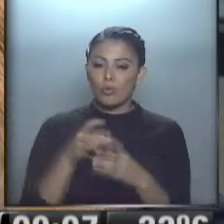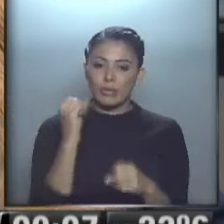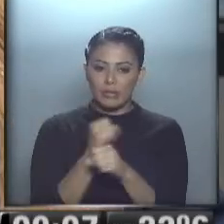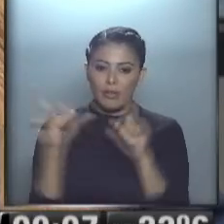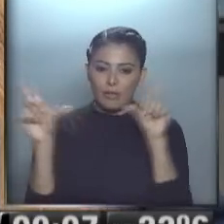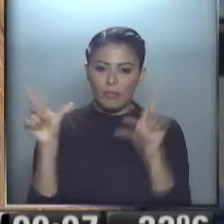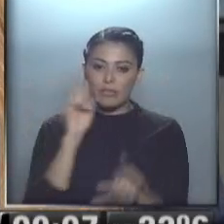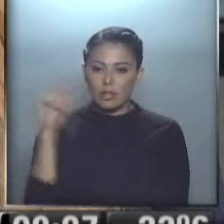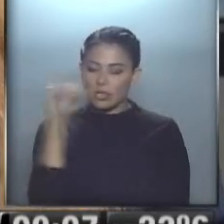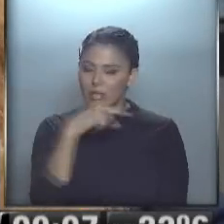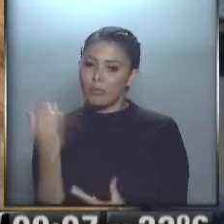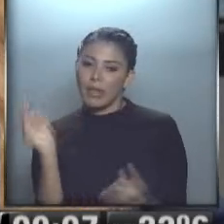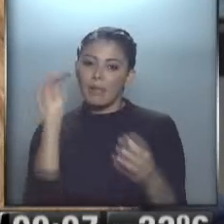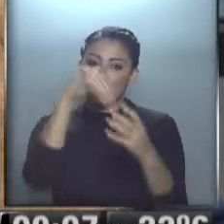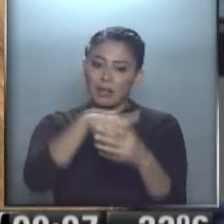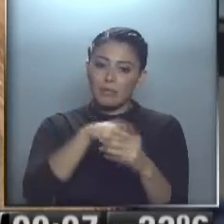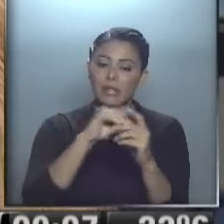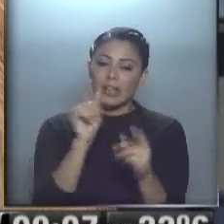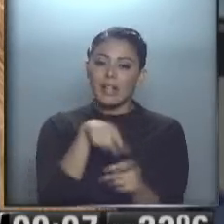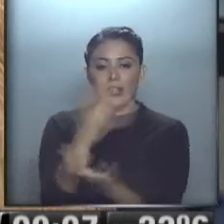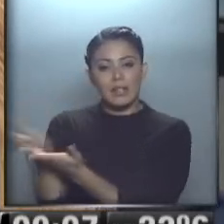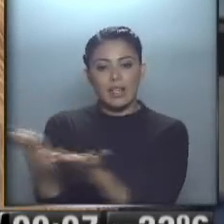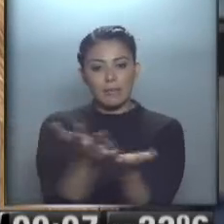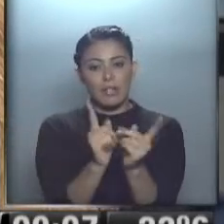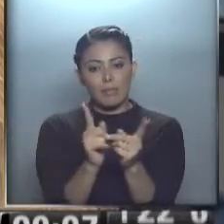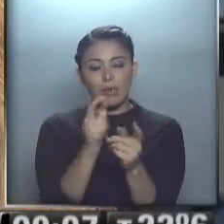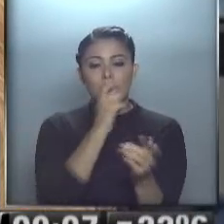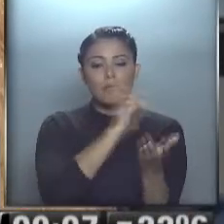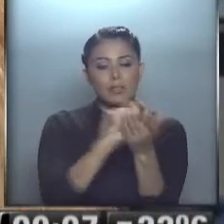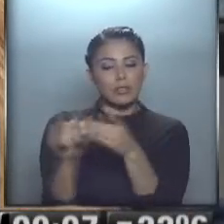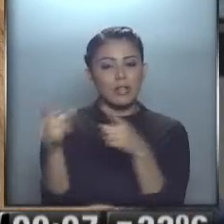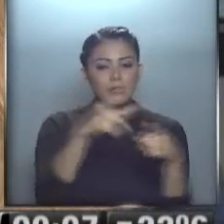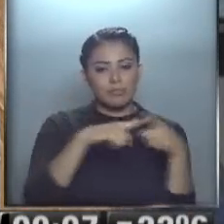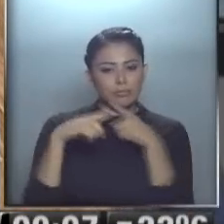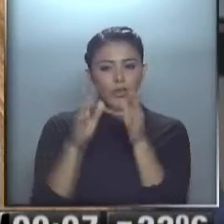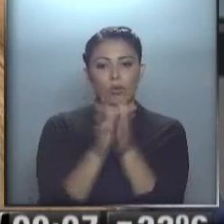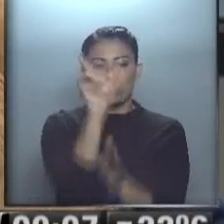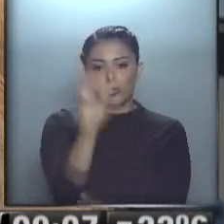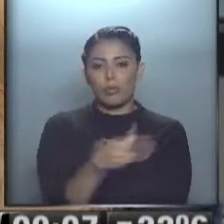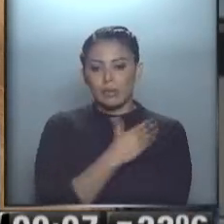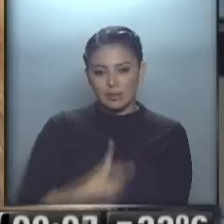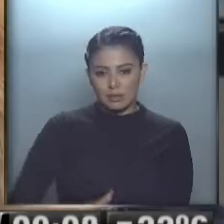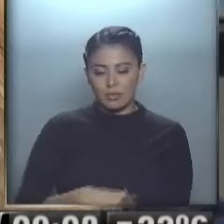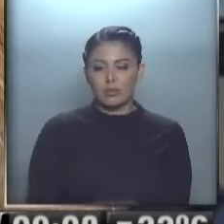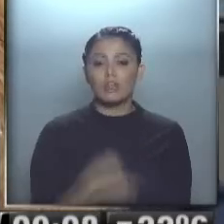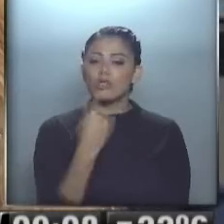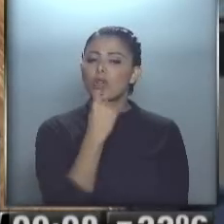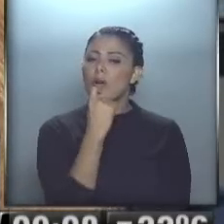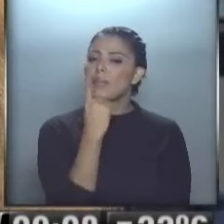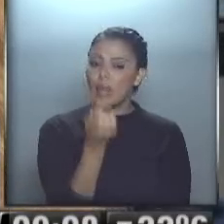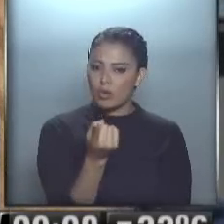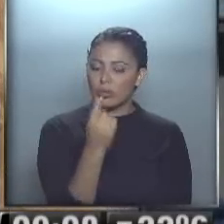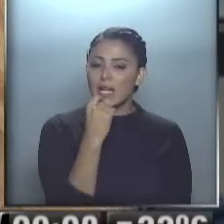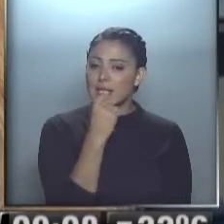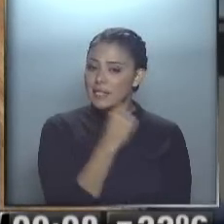de s de participar de ser invitados a esa rueda de trabajo político con el presidente maduro le preguntamos eh si